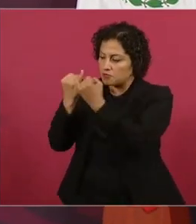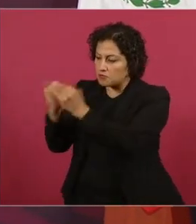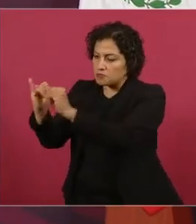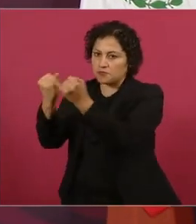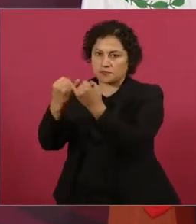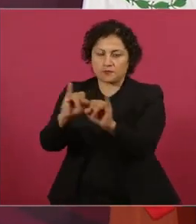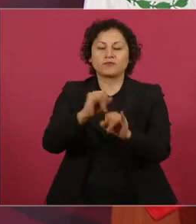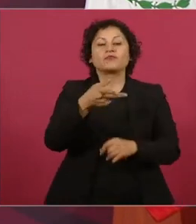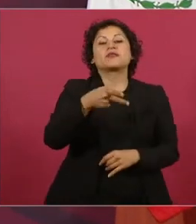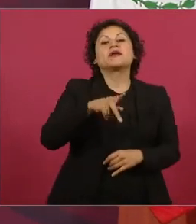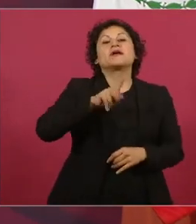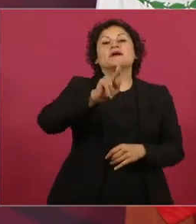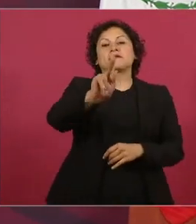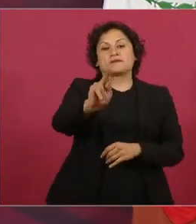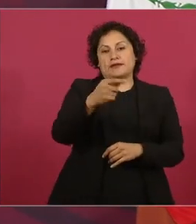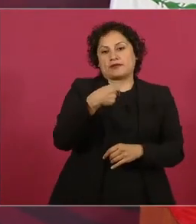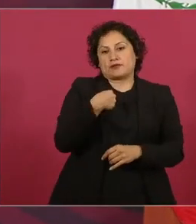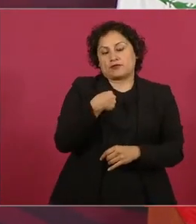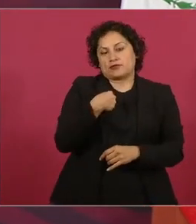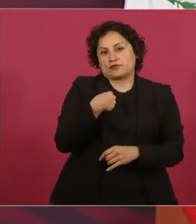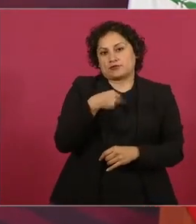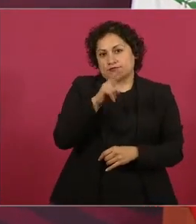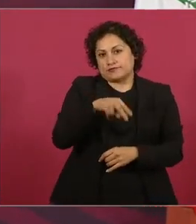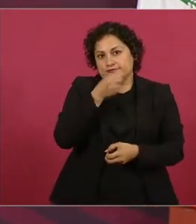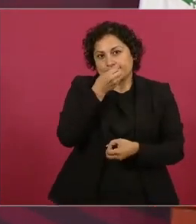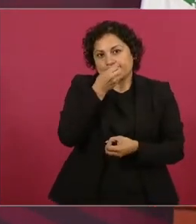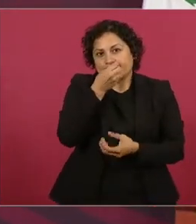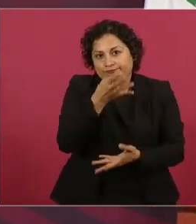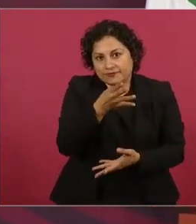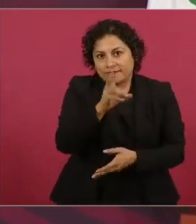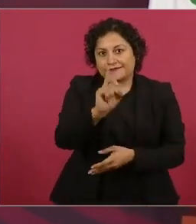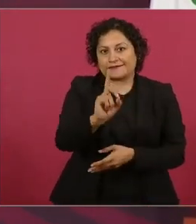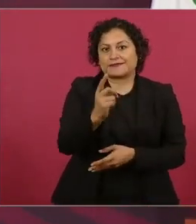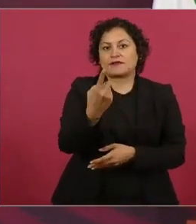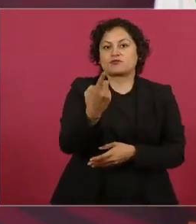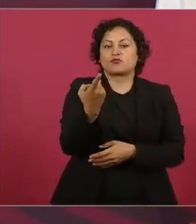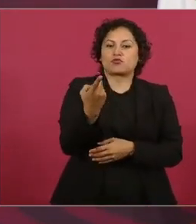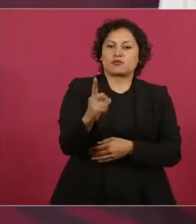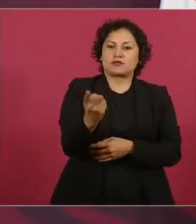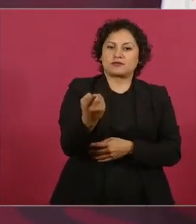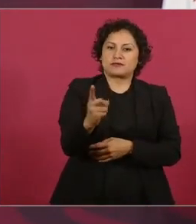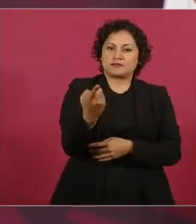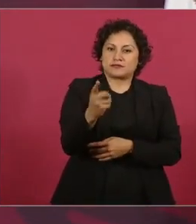fecha del 31 de diciembre de